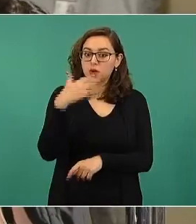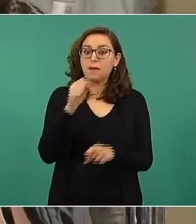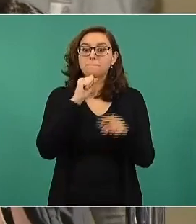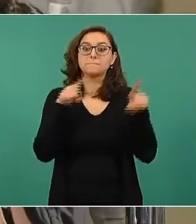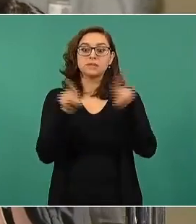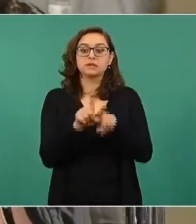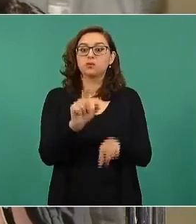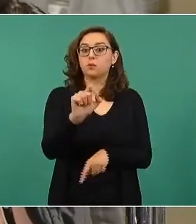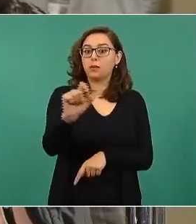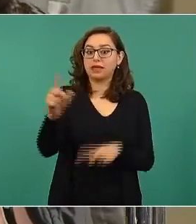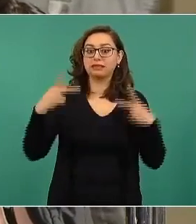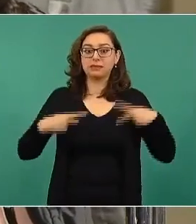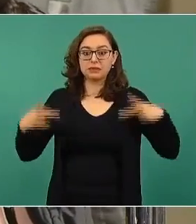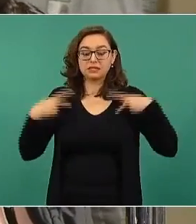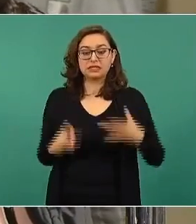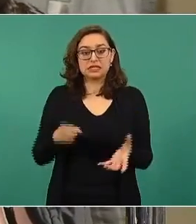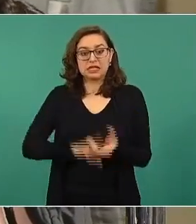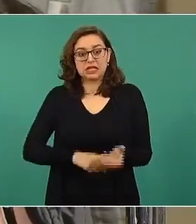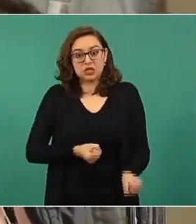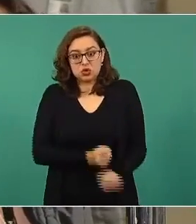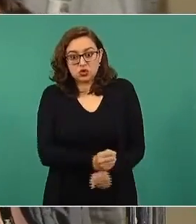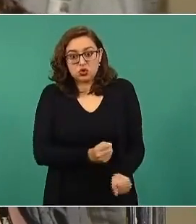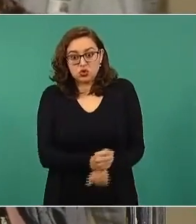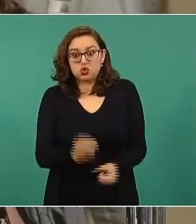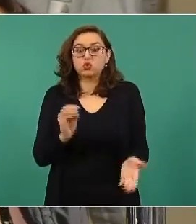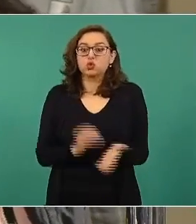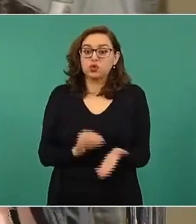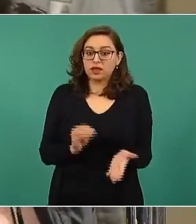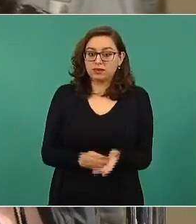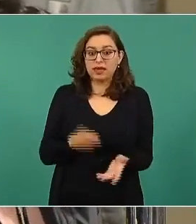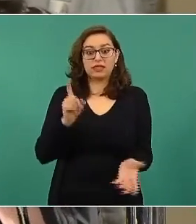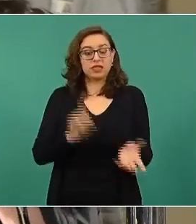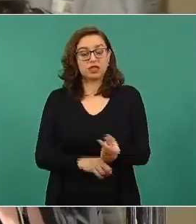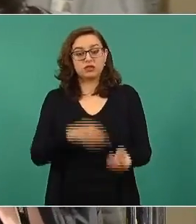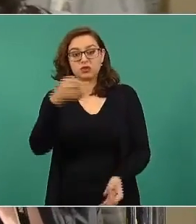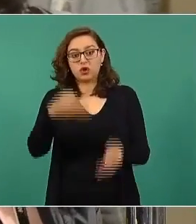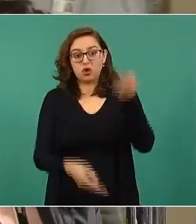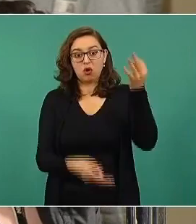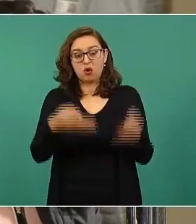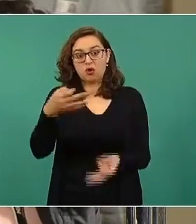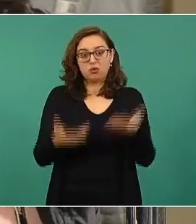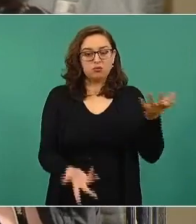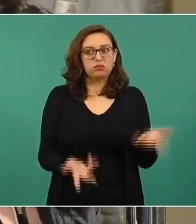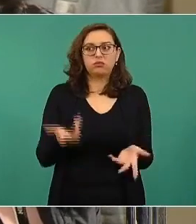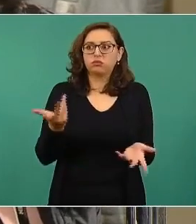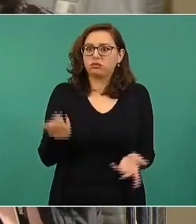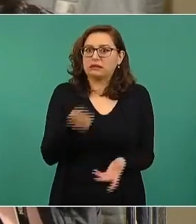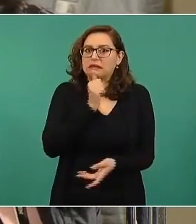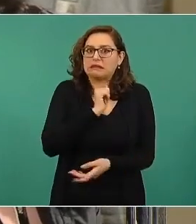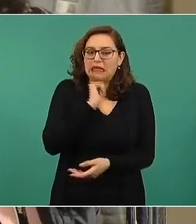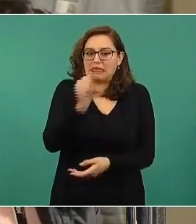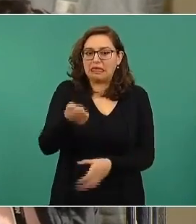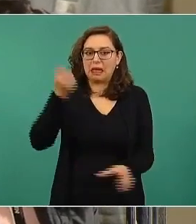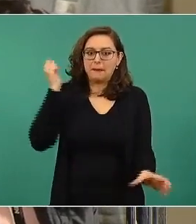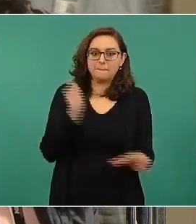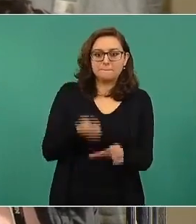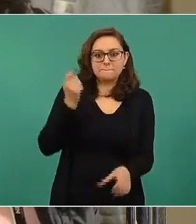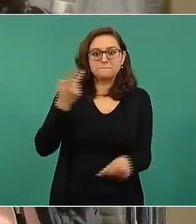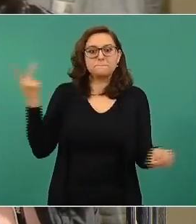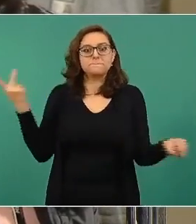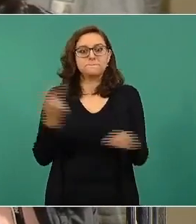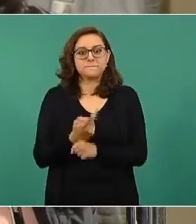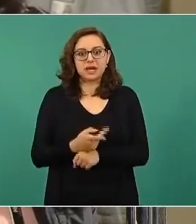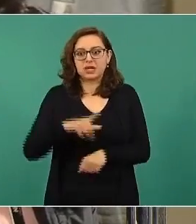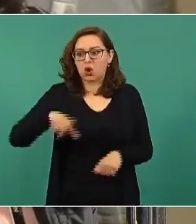Padres, un caso de tortura que sigue dormido también en la Fiscalía, presidente. Si le está dando poder otra vez a estas